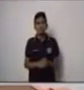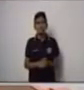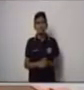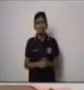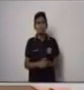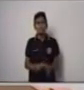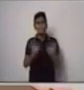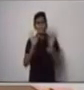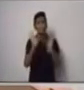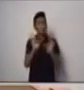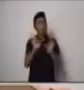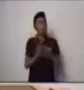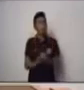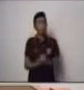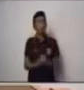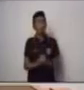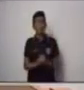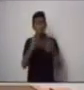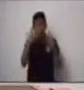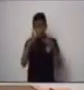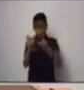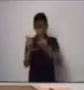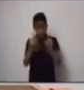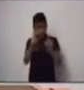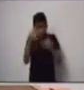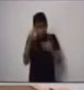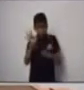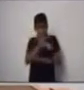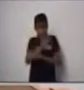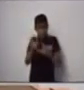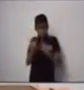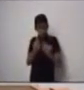muy bien. ¿Ya todos listos con su hoja?